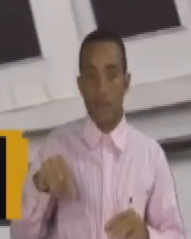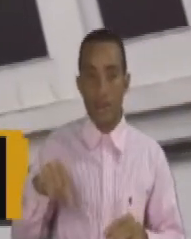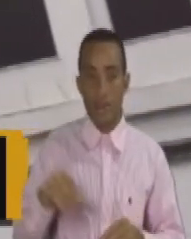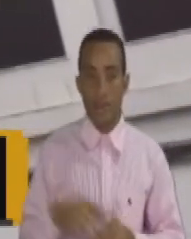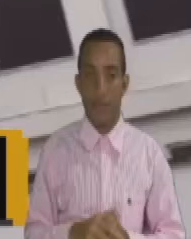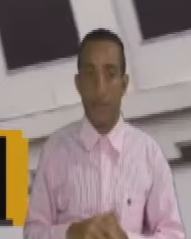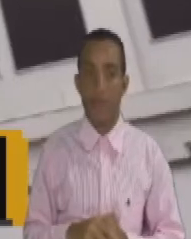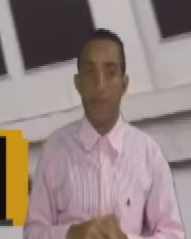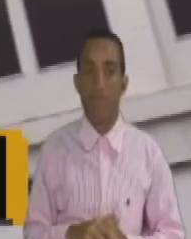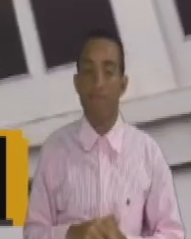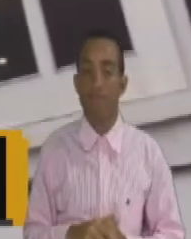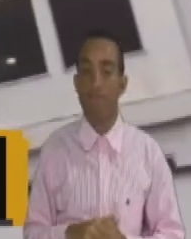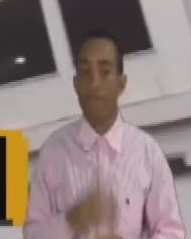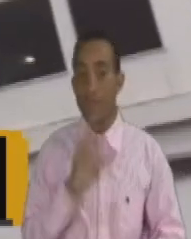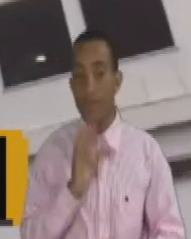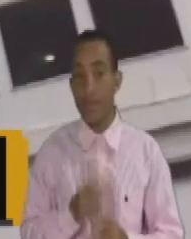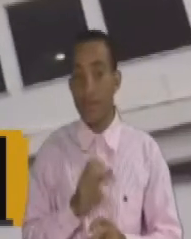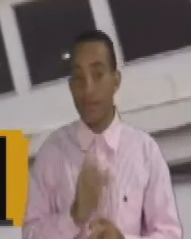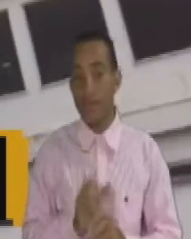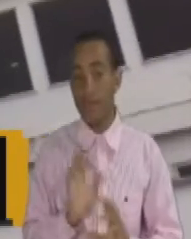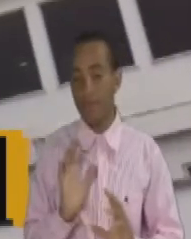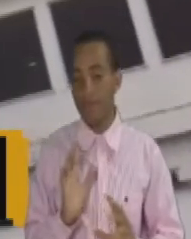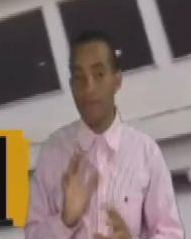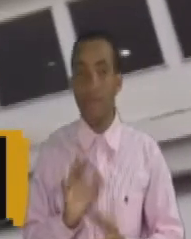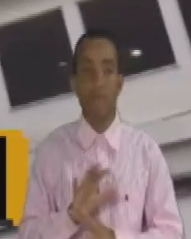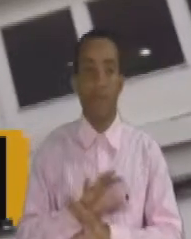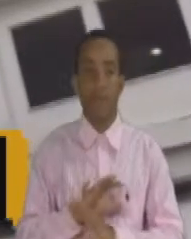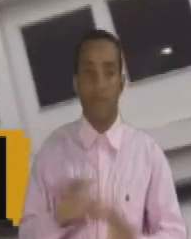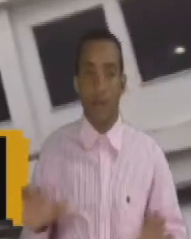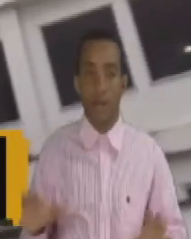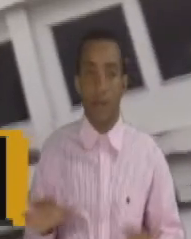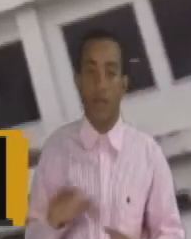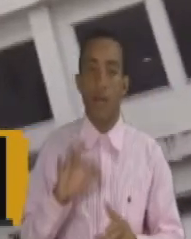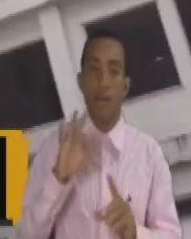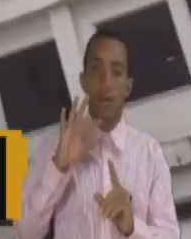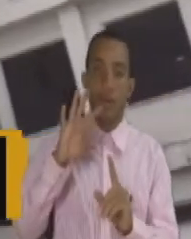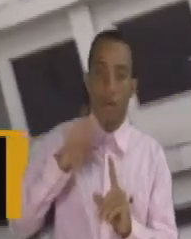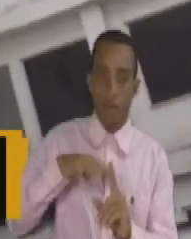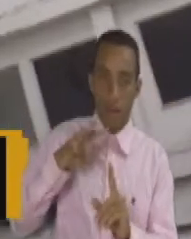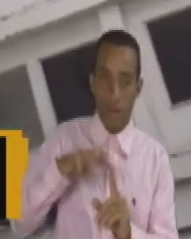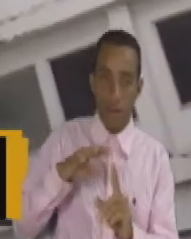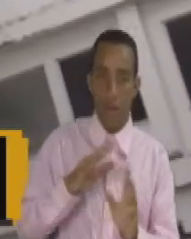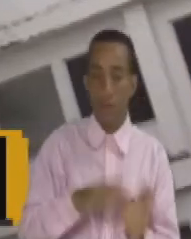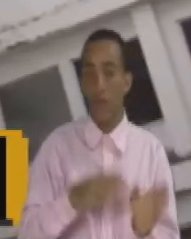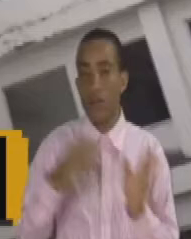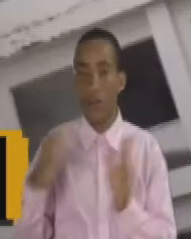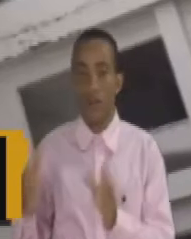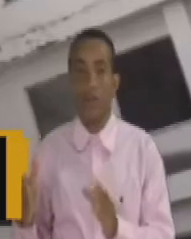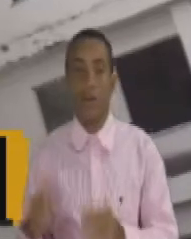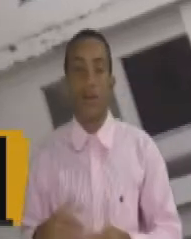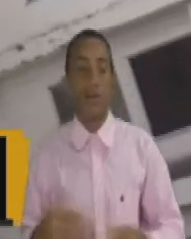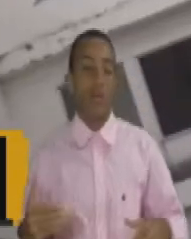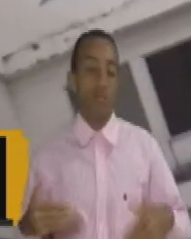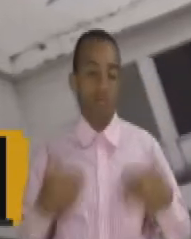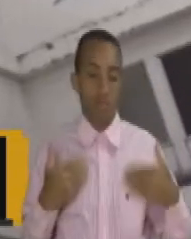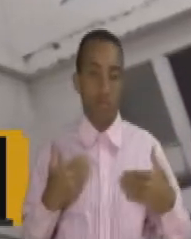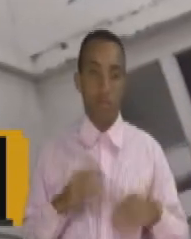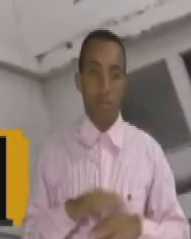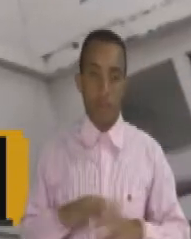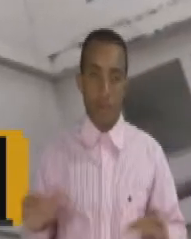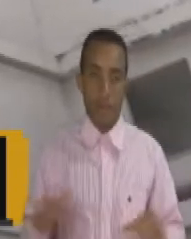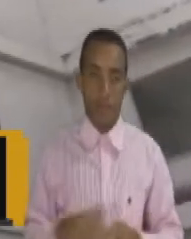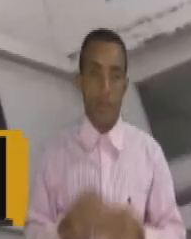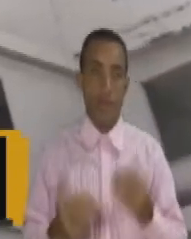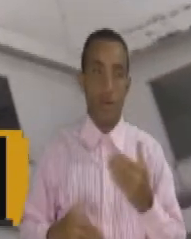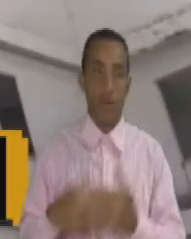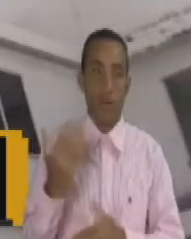institución termina su vida útil en unos 3 o 4 meses y pasaremos a gozar de estas nuevas instalaciones. Para la remodelación del